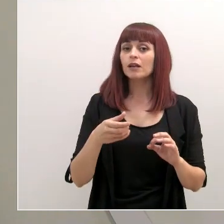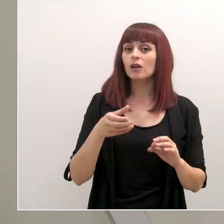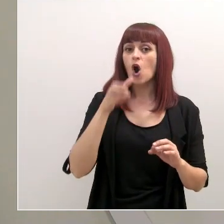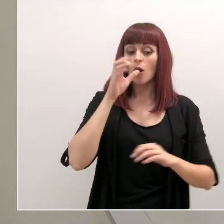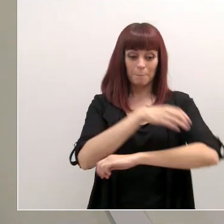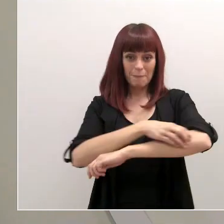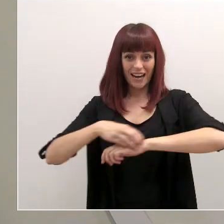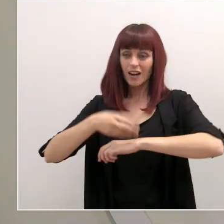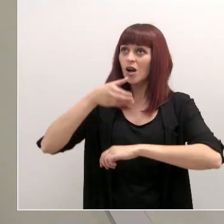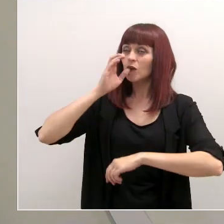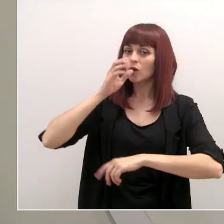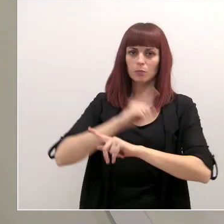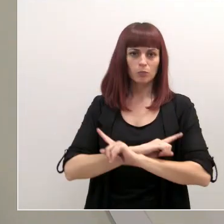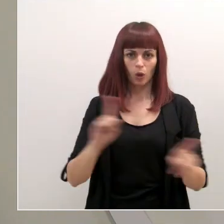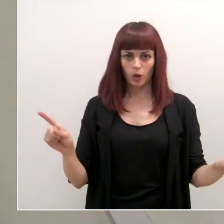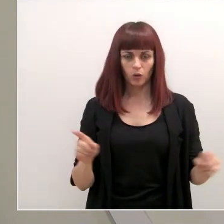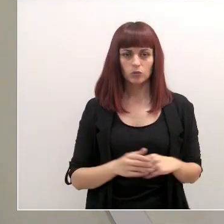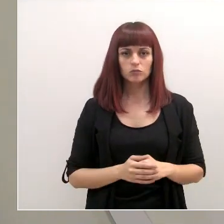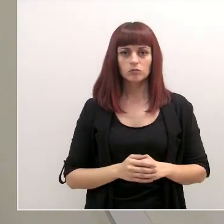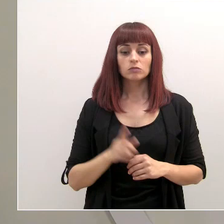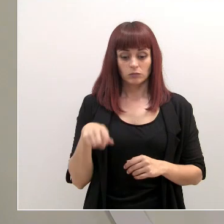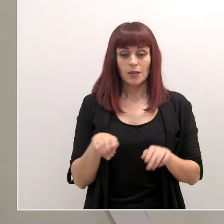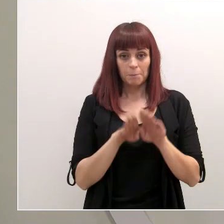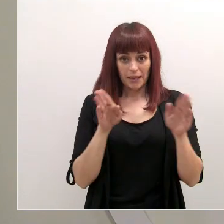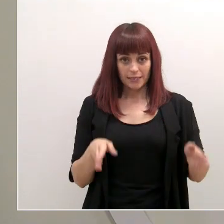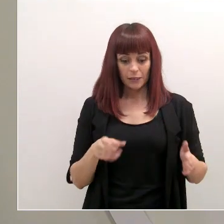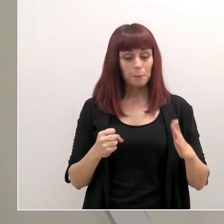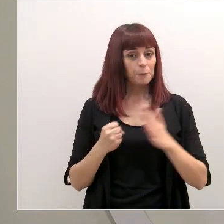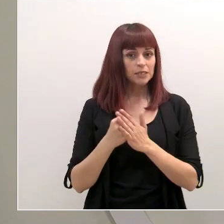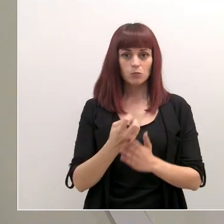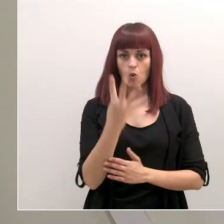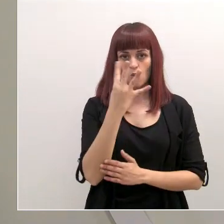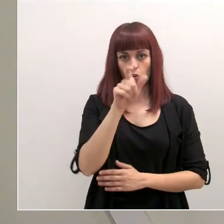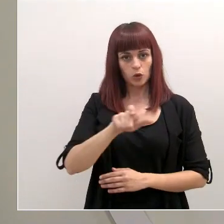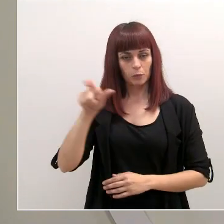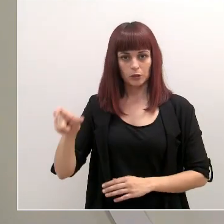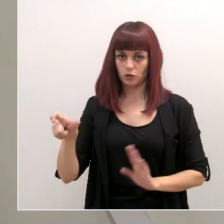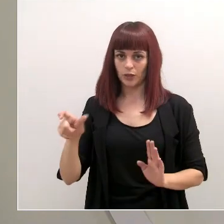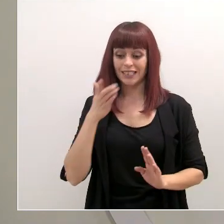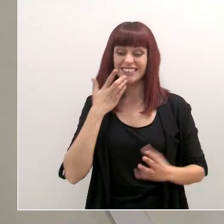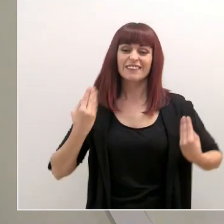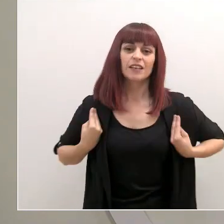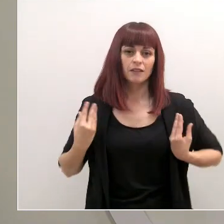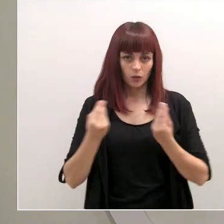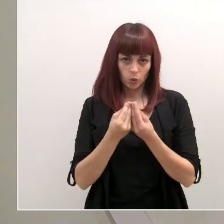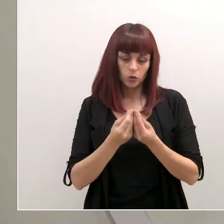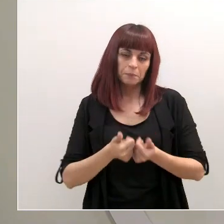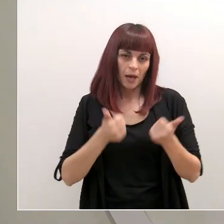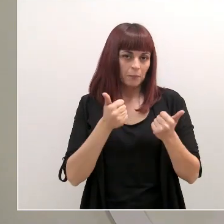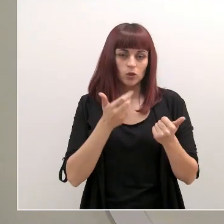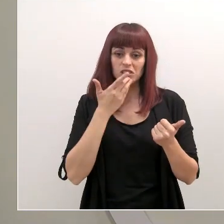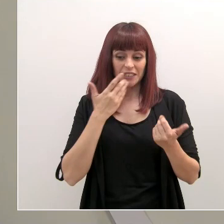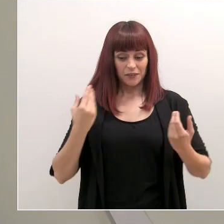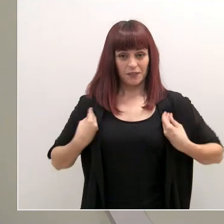de barras y aumentando la ocupación de las mesas a un máximo de 4 personas, salvo convivientes. Por